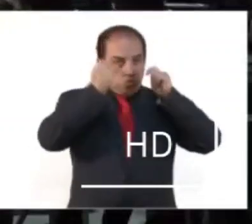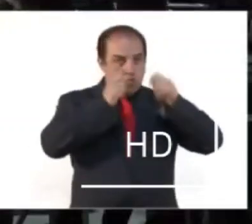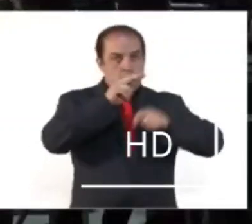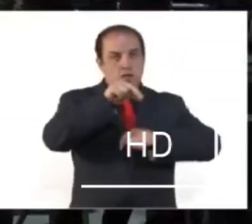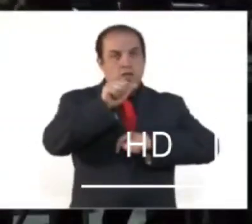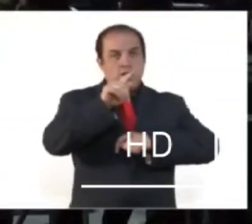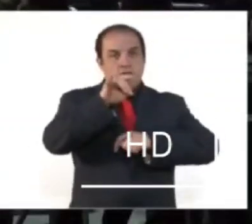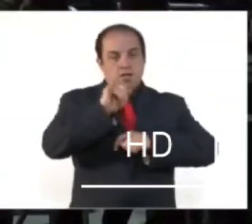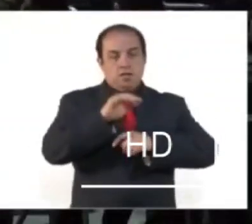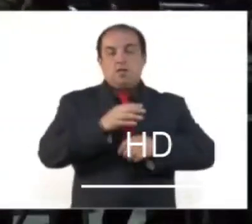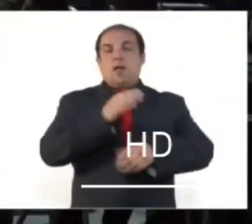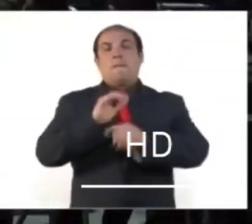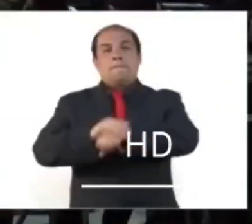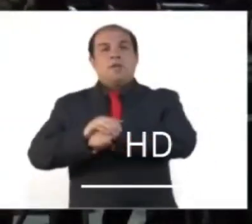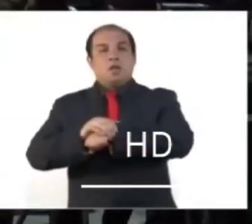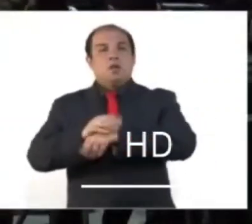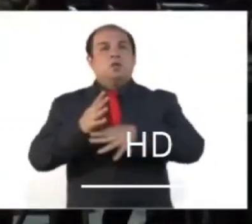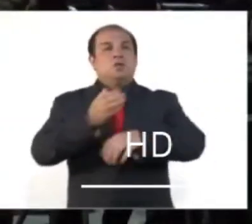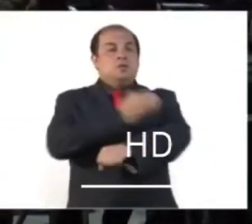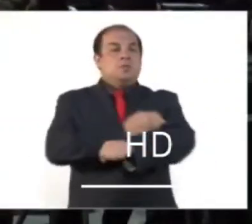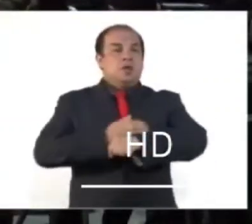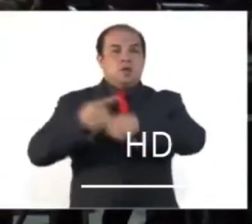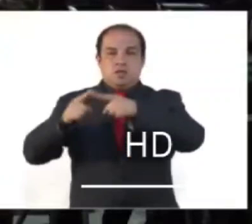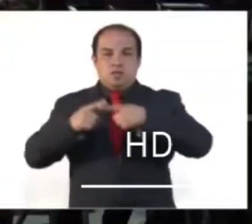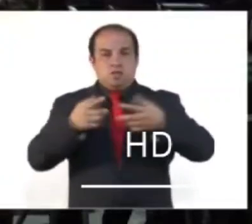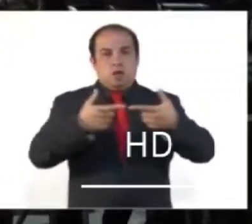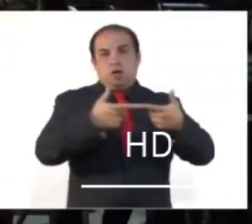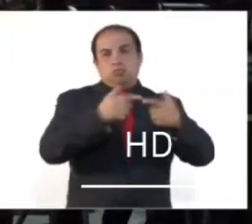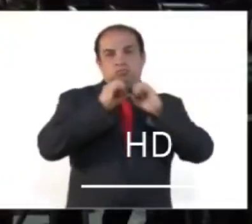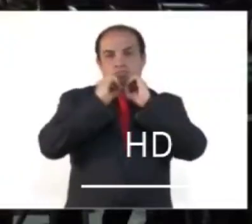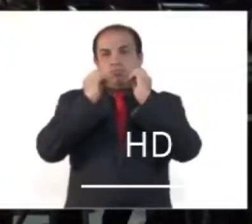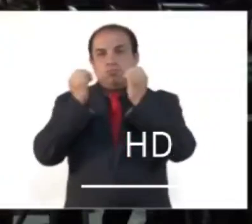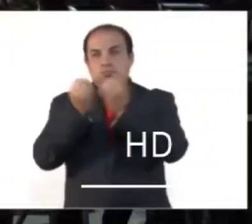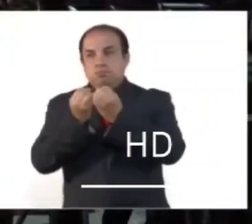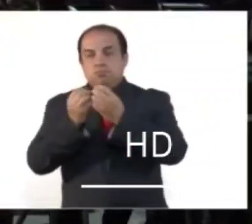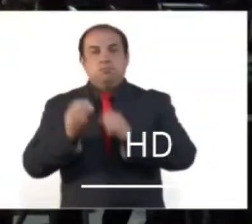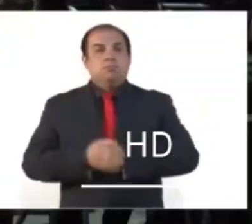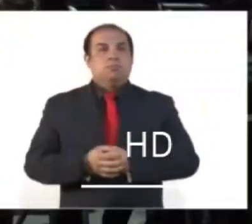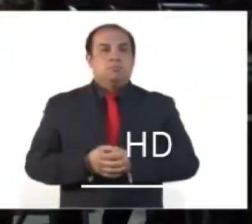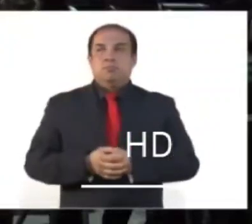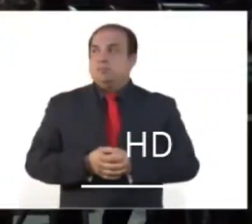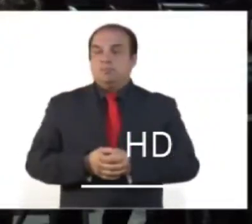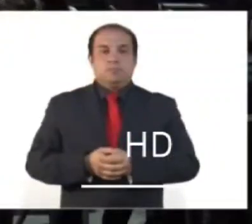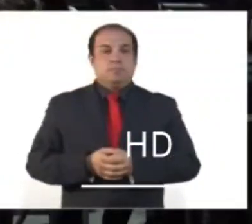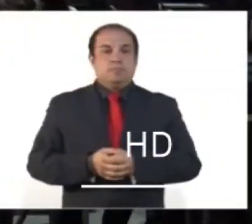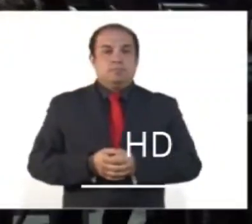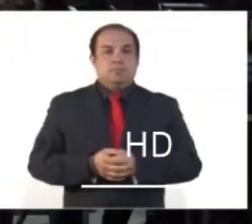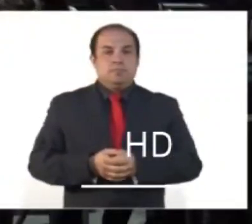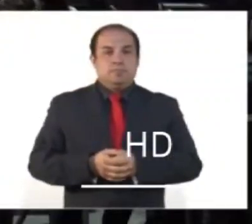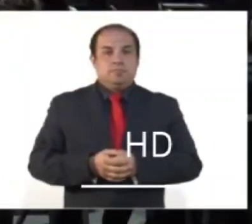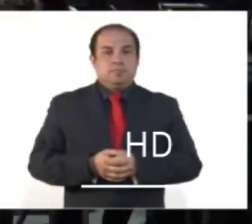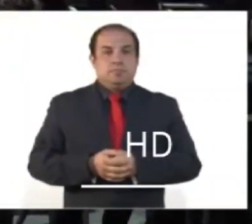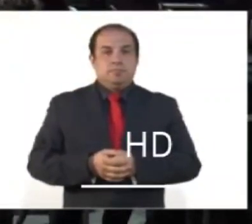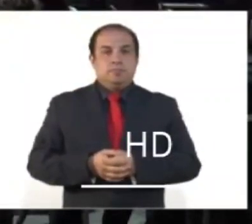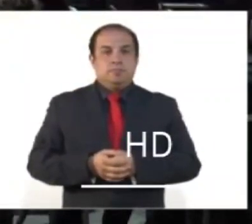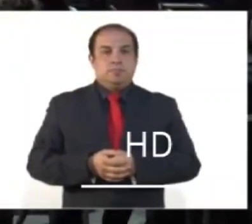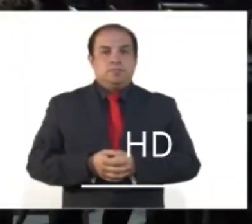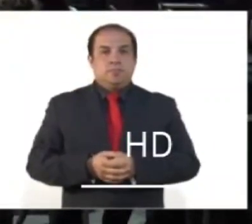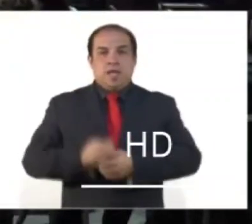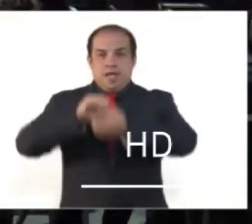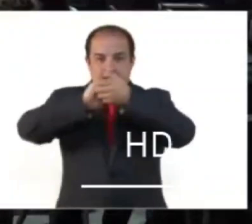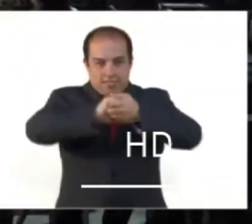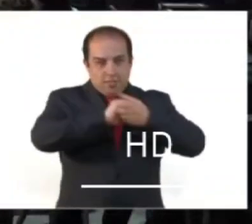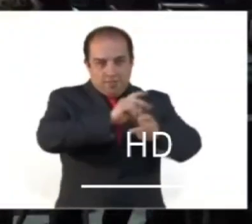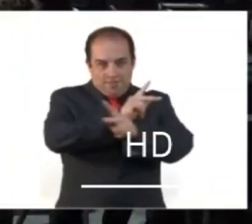mis amigos y compañeros de gremios. Muchas felicidades, bueno, más bien, muchos saludos